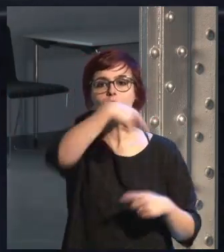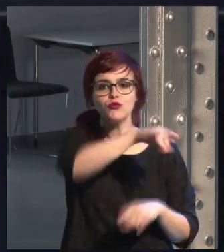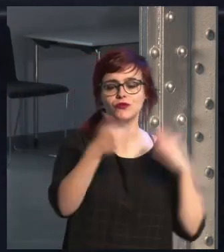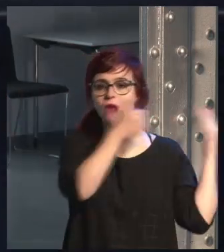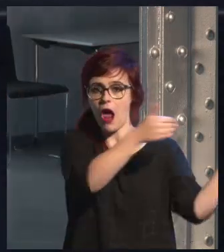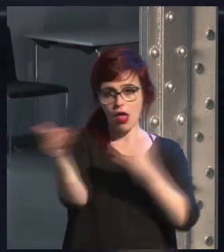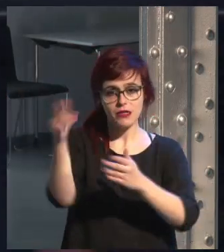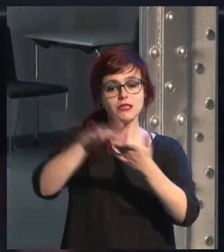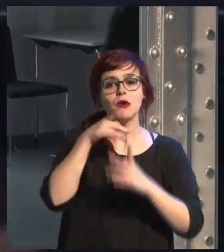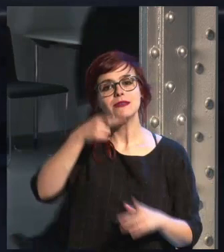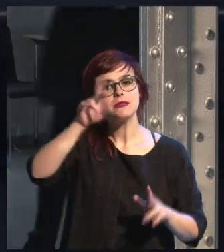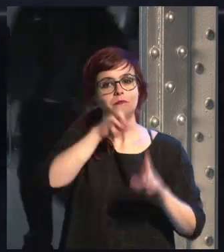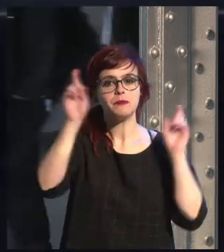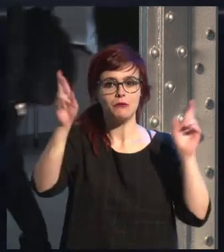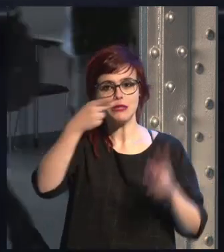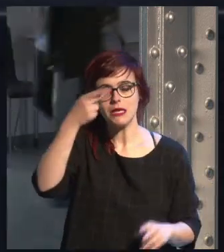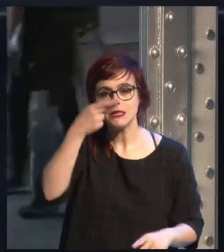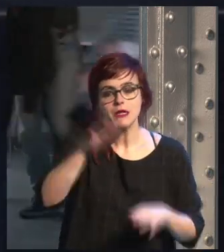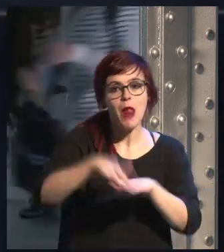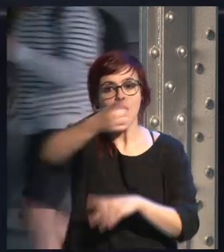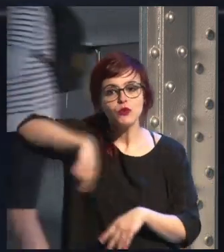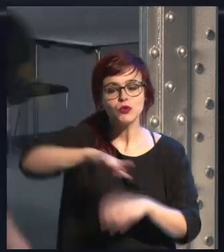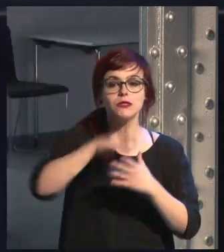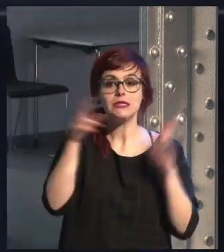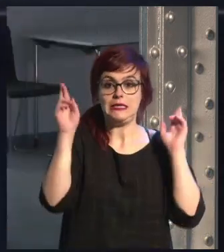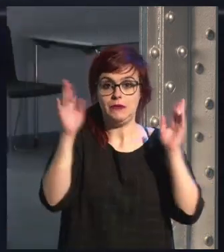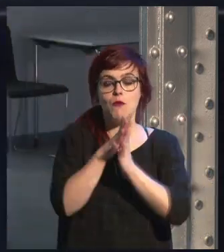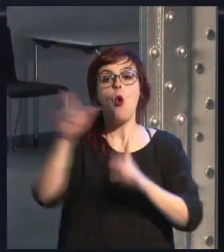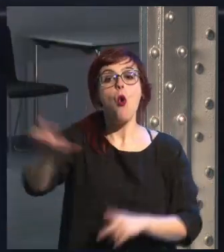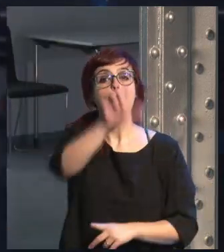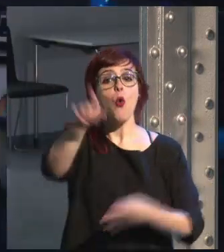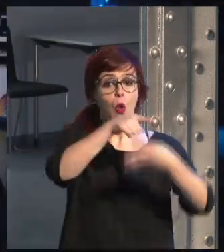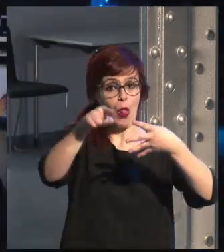tarde. Esperamos que haya sido interesante para vosotros y os esperamos a principios